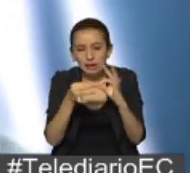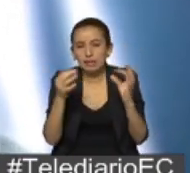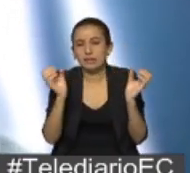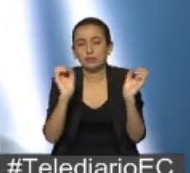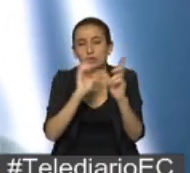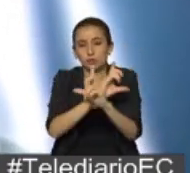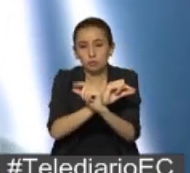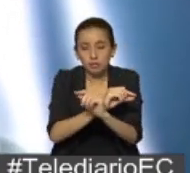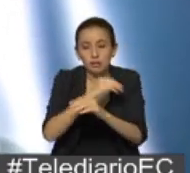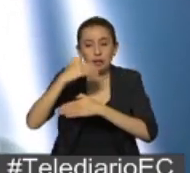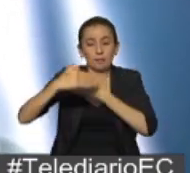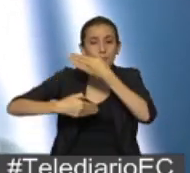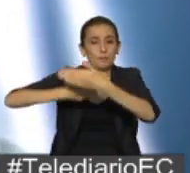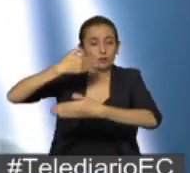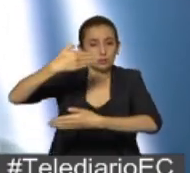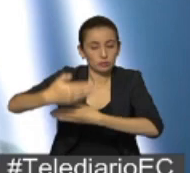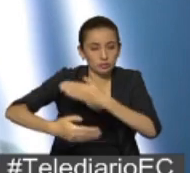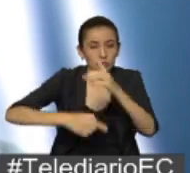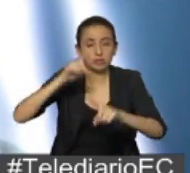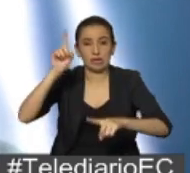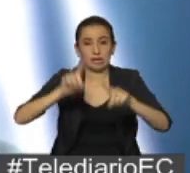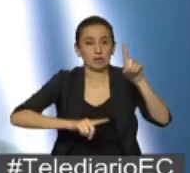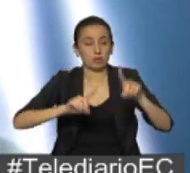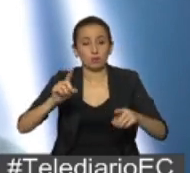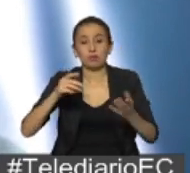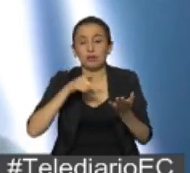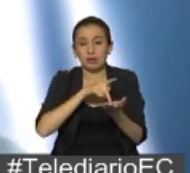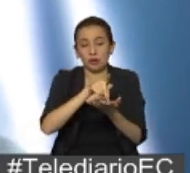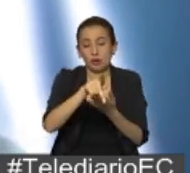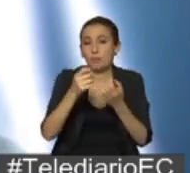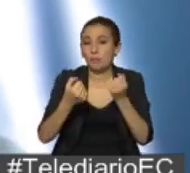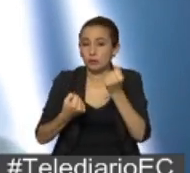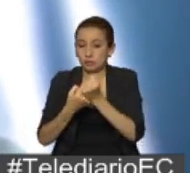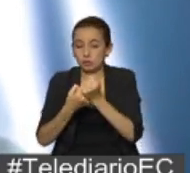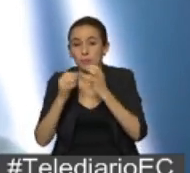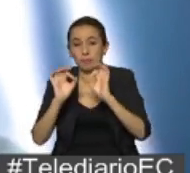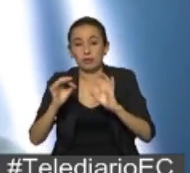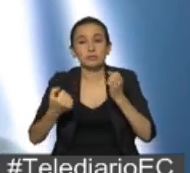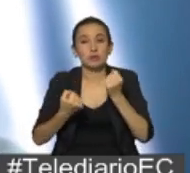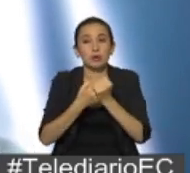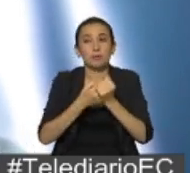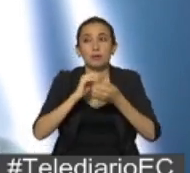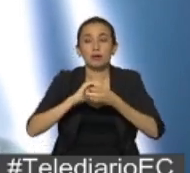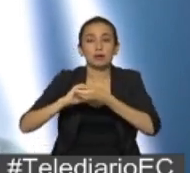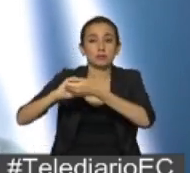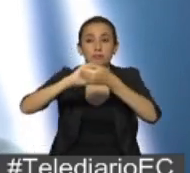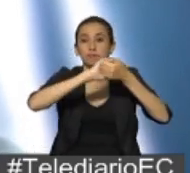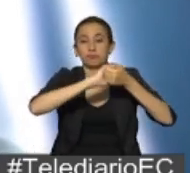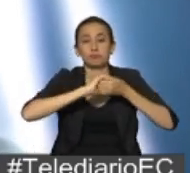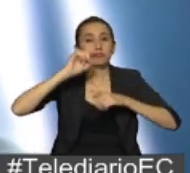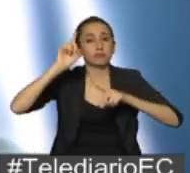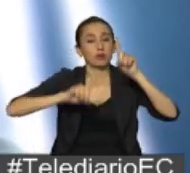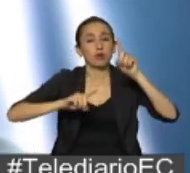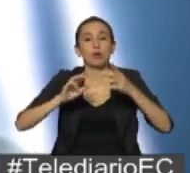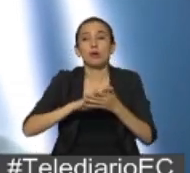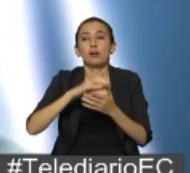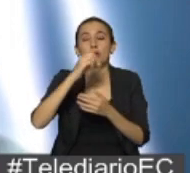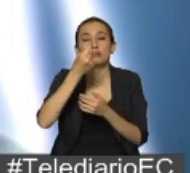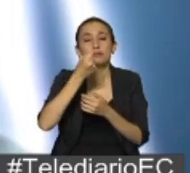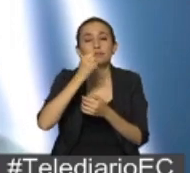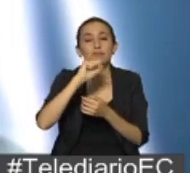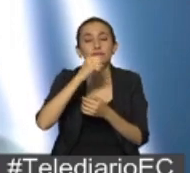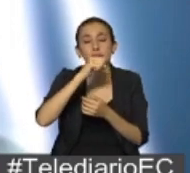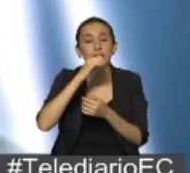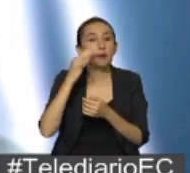procesos que también el Banco de Desarrollo ha estado financiando. He hablado yo directamente con Silvana Vallejo